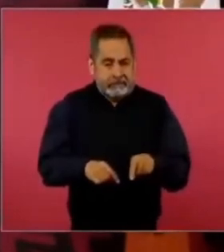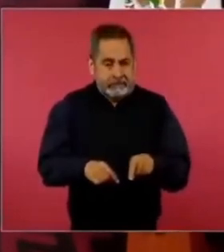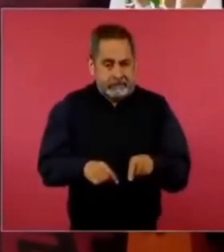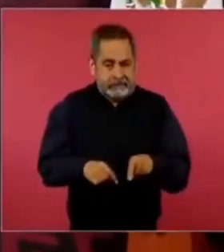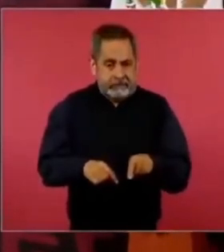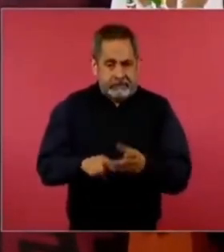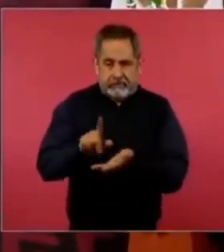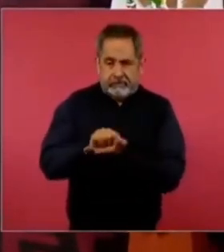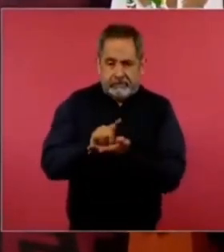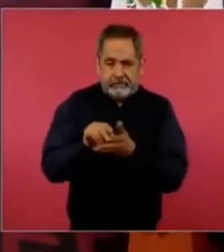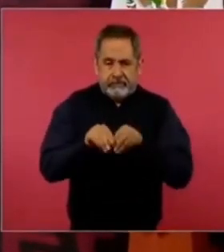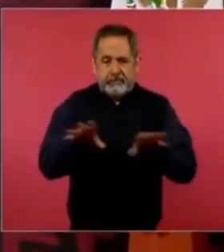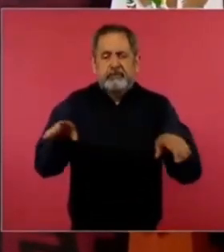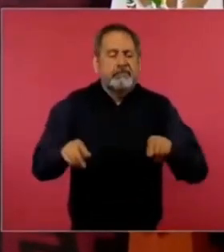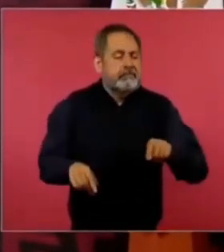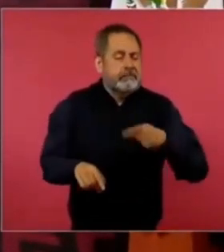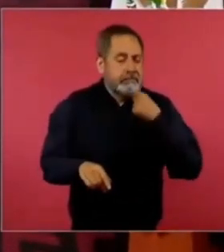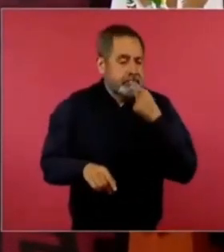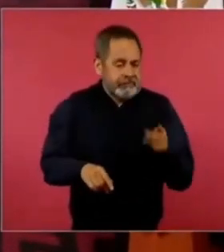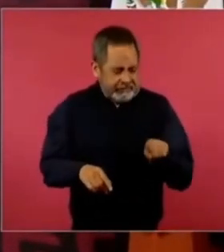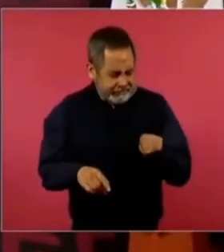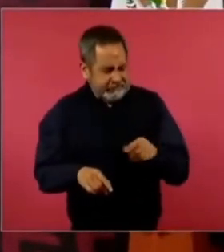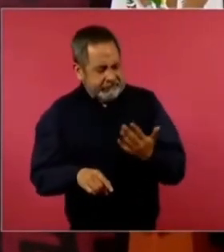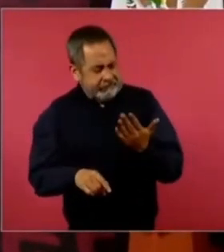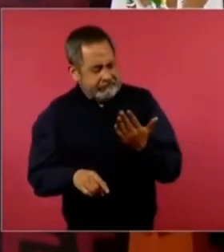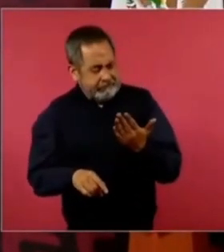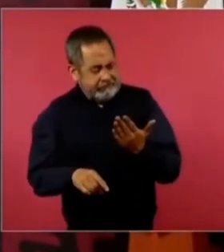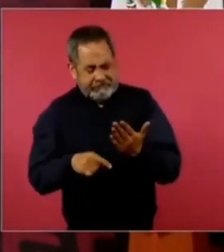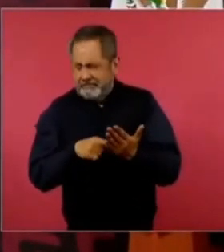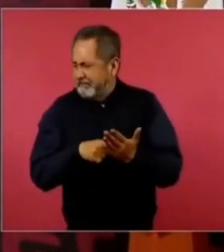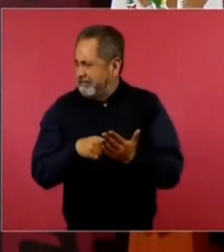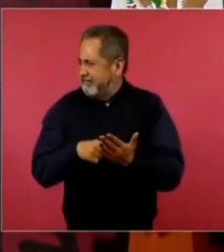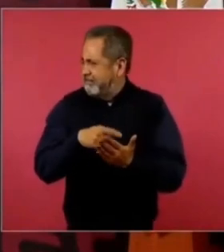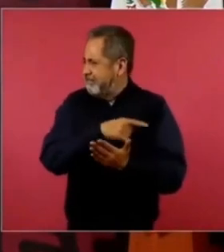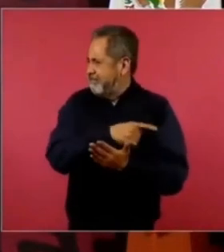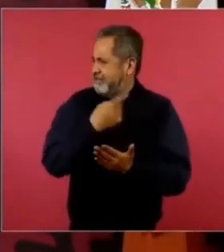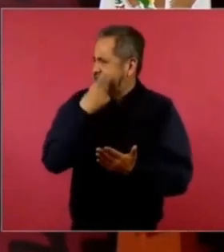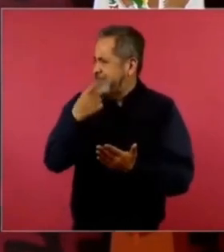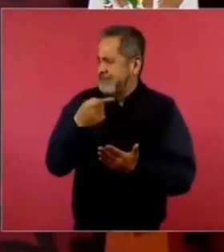un Twitter diciendo, ¿no?, que